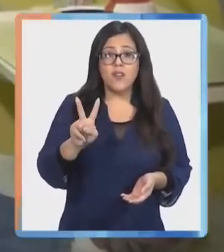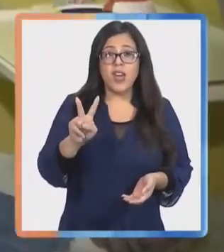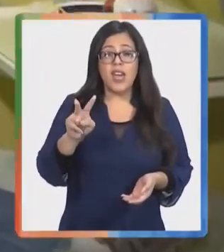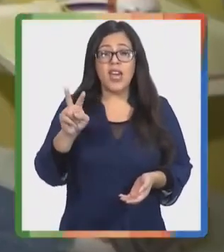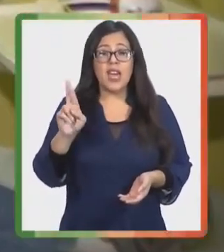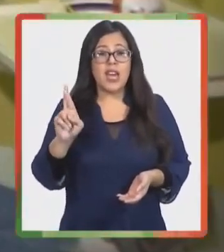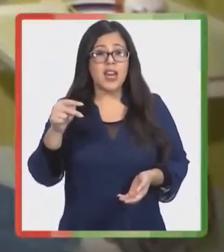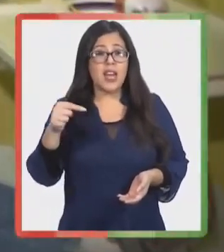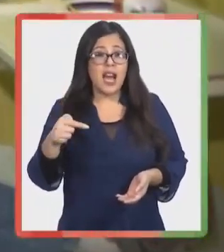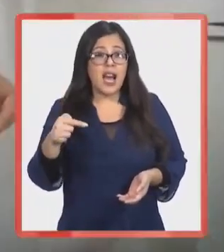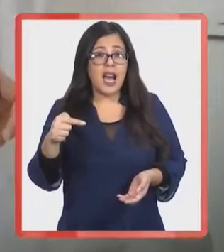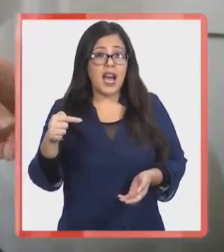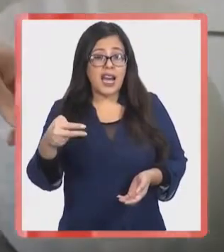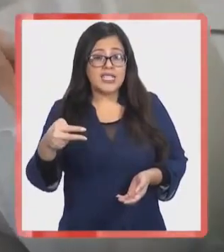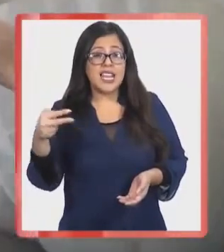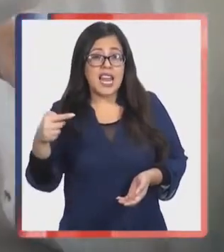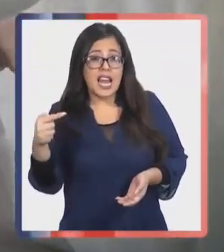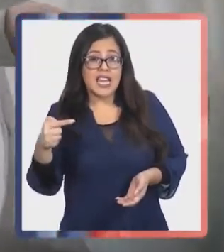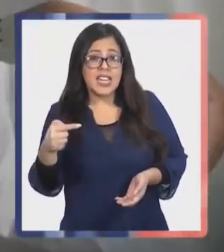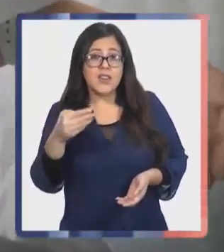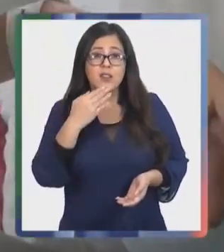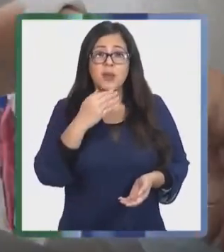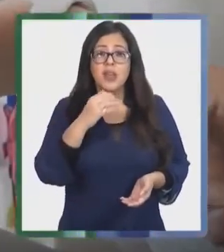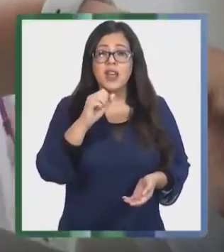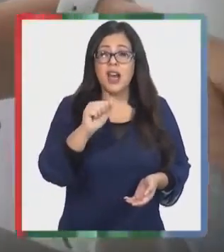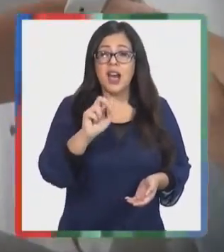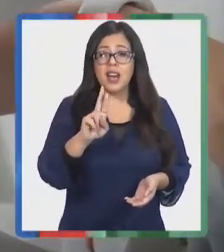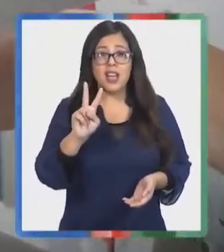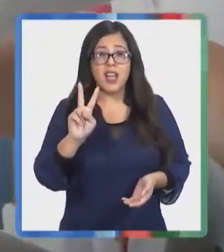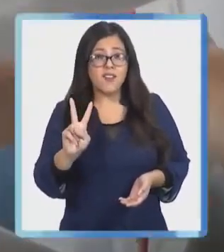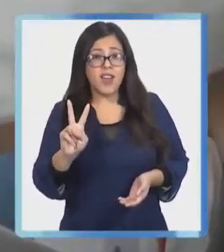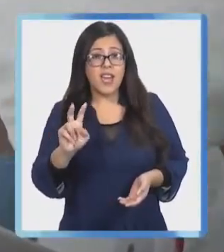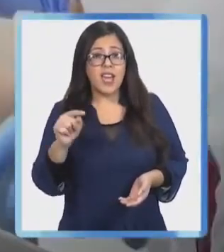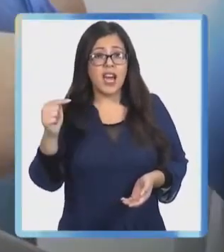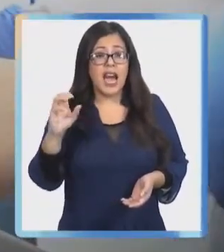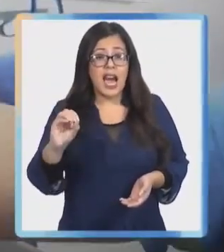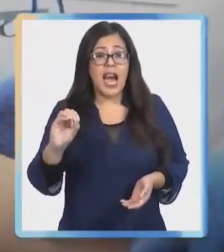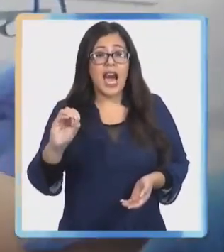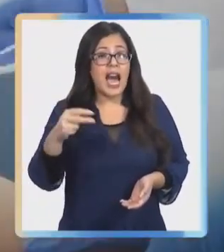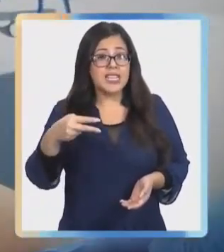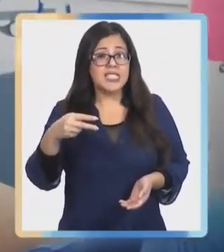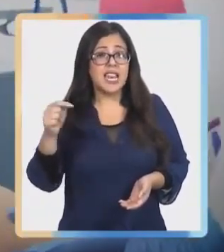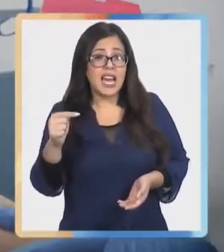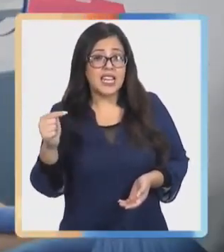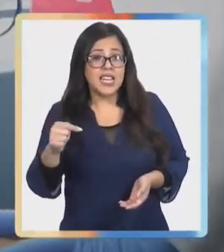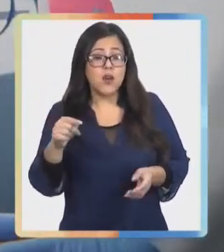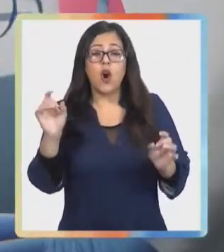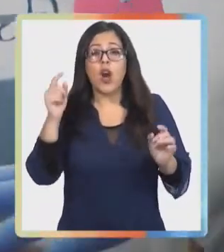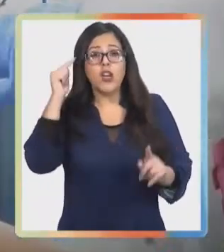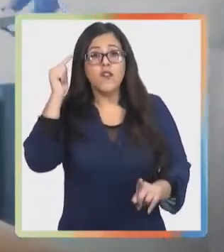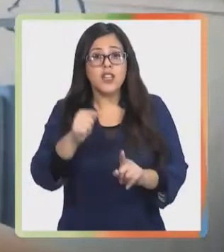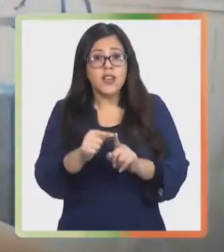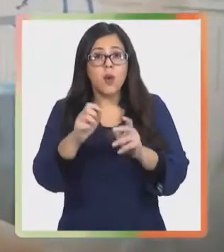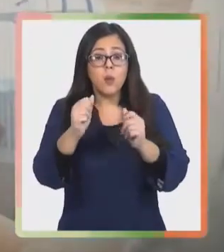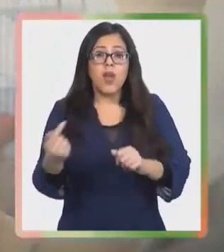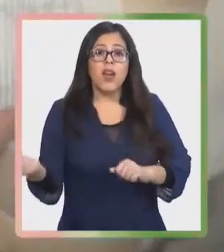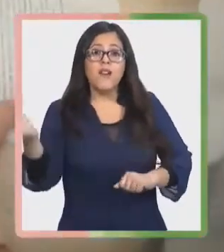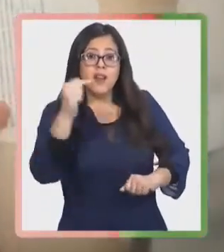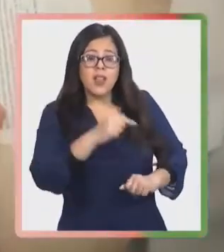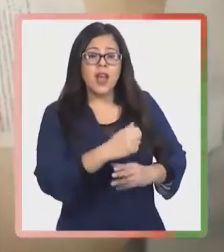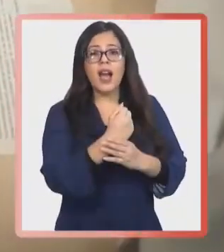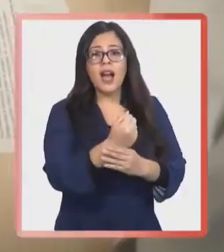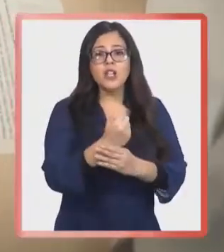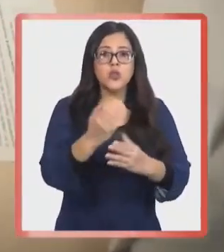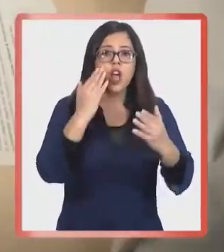negativo, BRH negativo, ARH negativo y ABRH negativo, la idea es que cada vez que puedan,